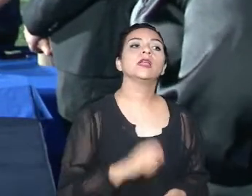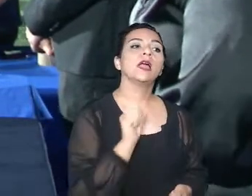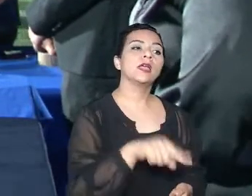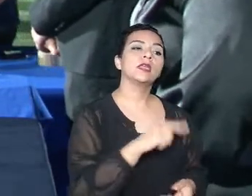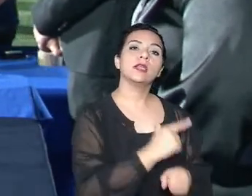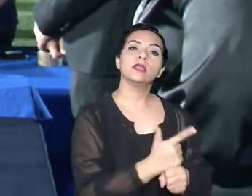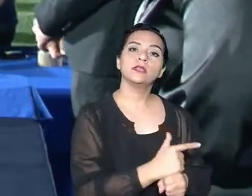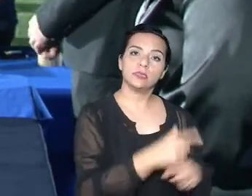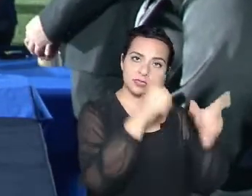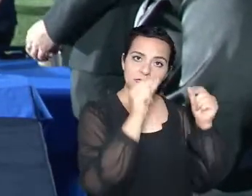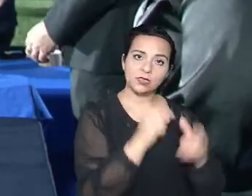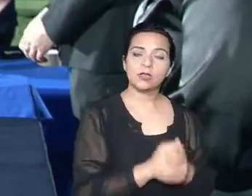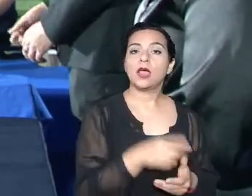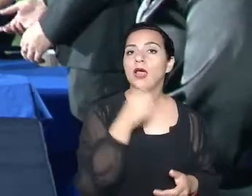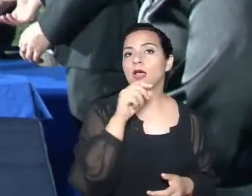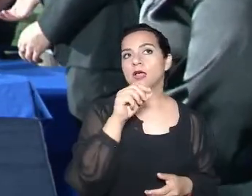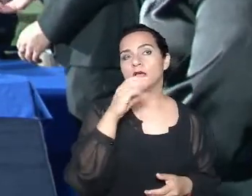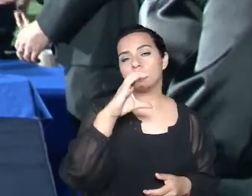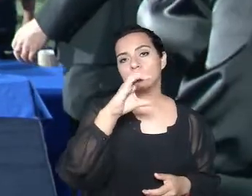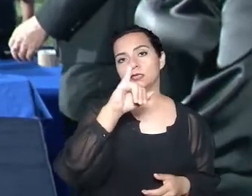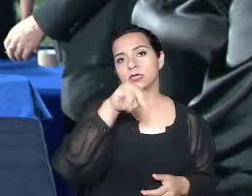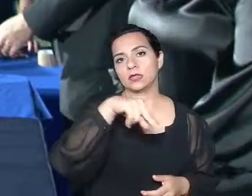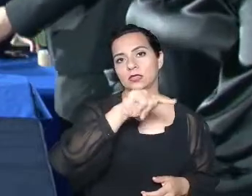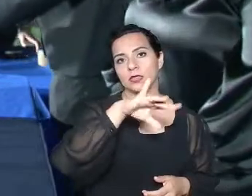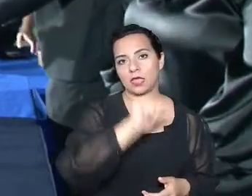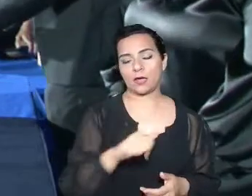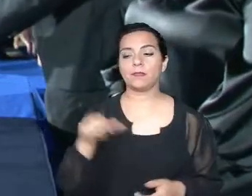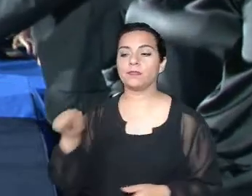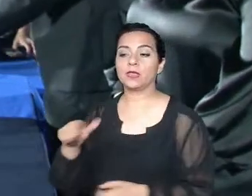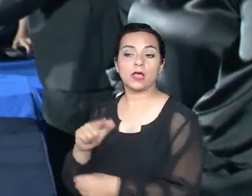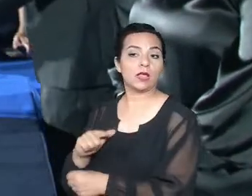Cintia Isabel Becerra Álvarez. También de la